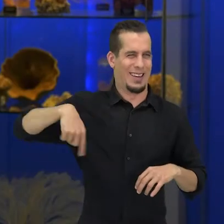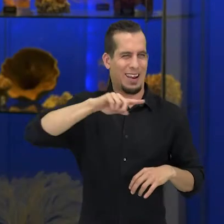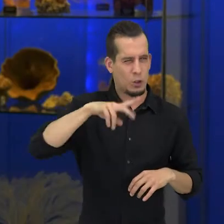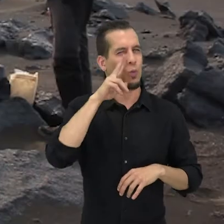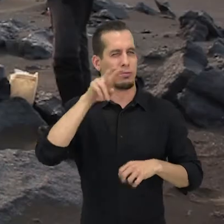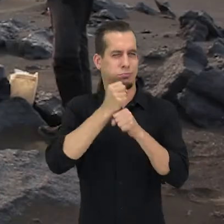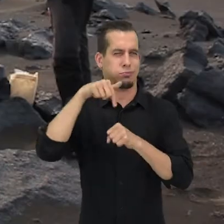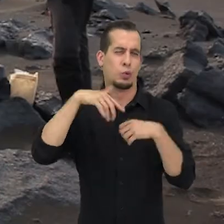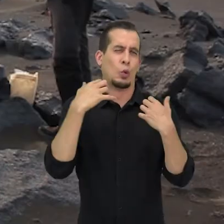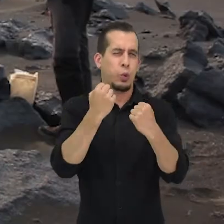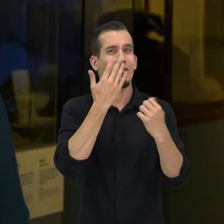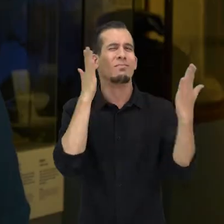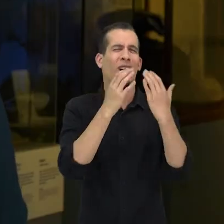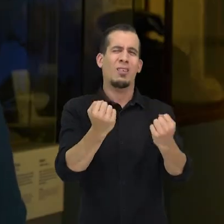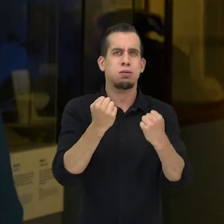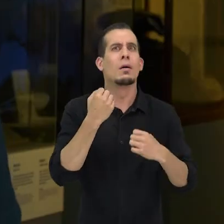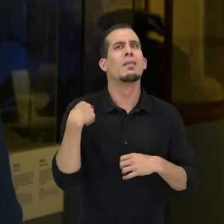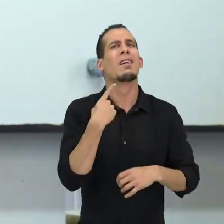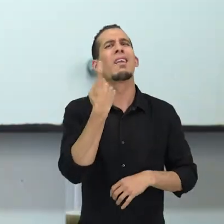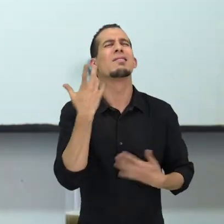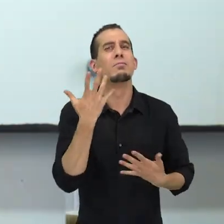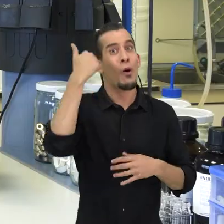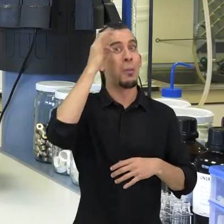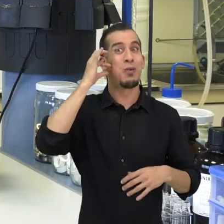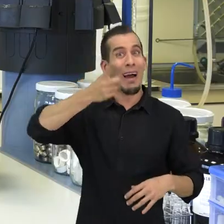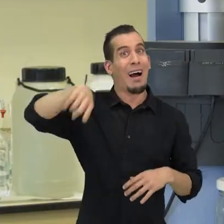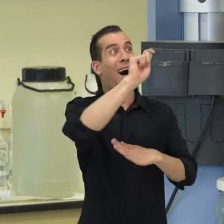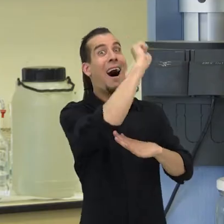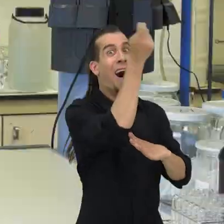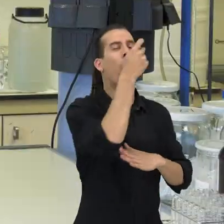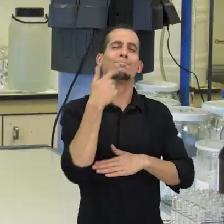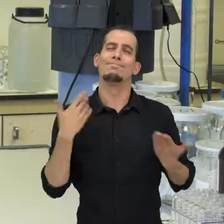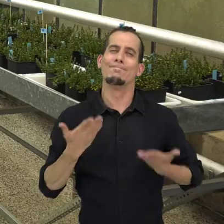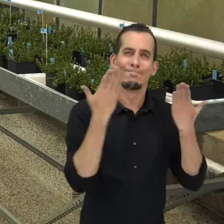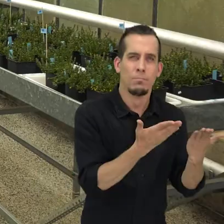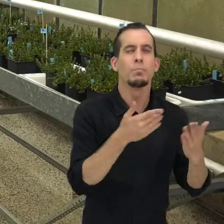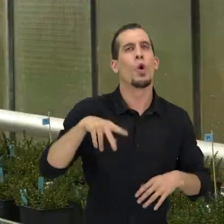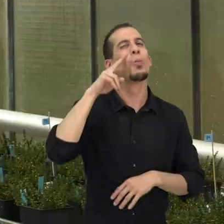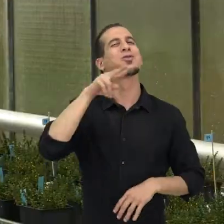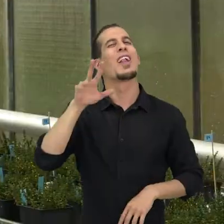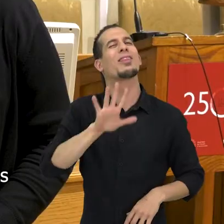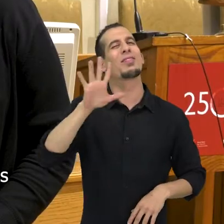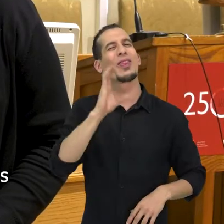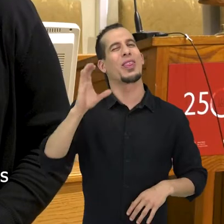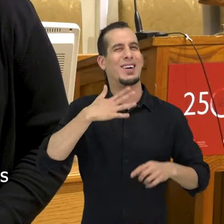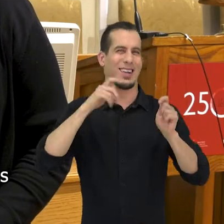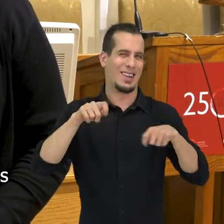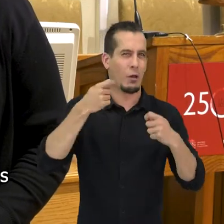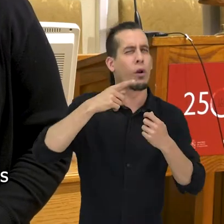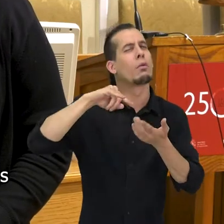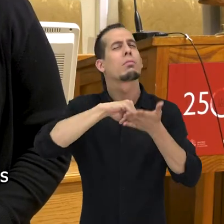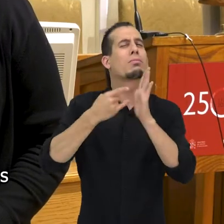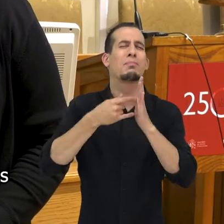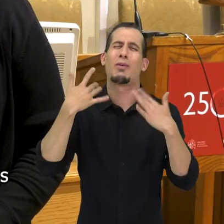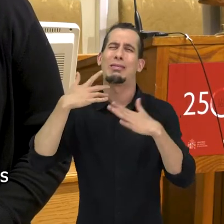investigadoras del museo trabajan duro para poder afrontarlos, pero es necesario que todos y todas les ayudemos a lograrlo. En el Museo Nacional de